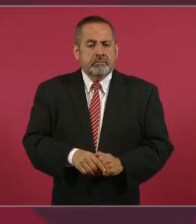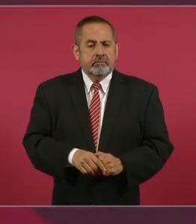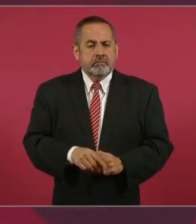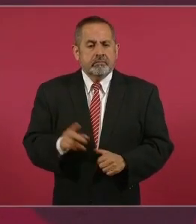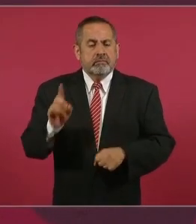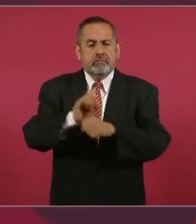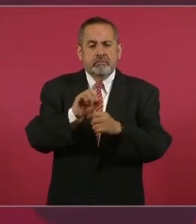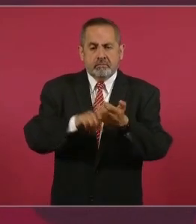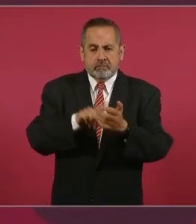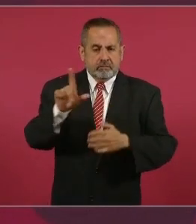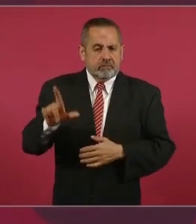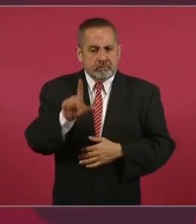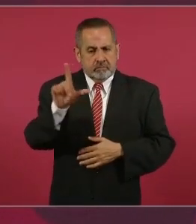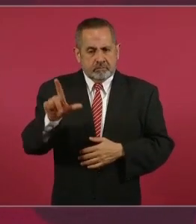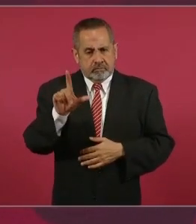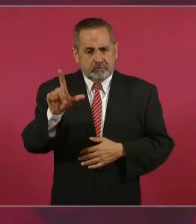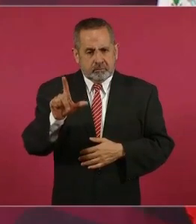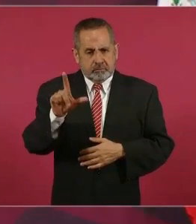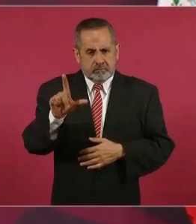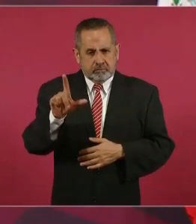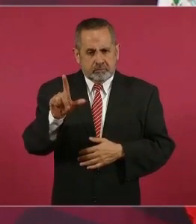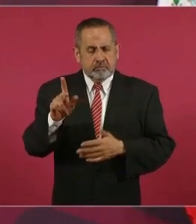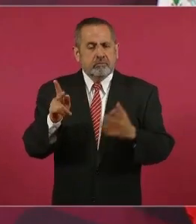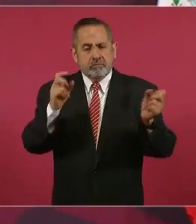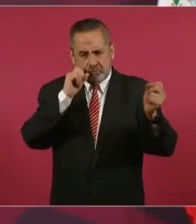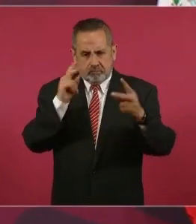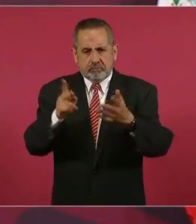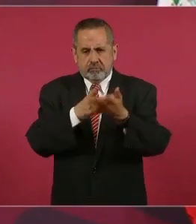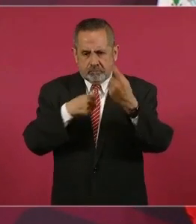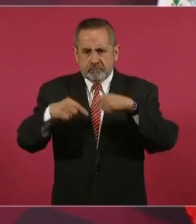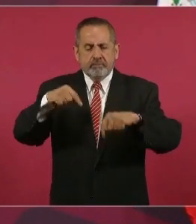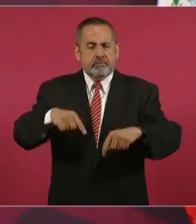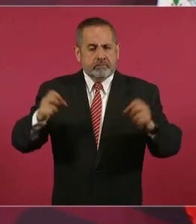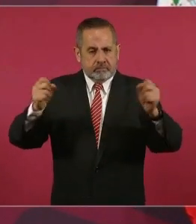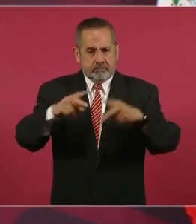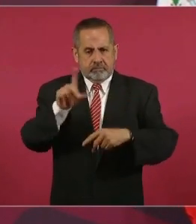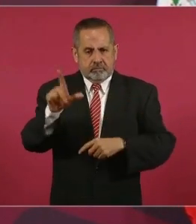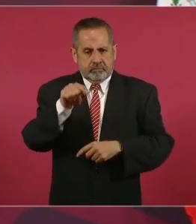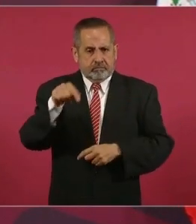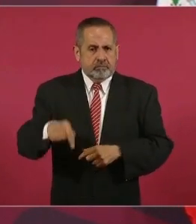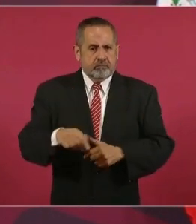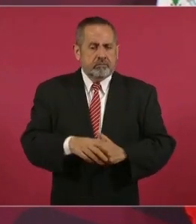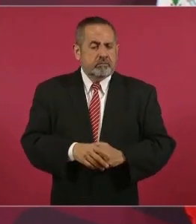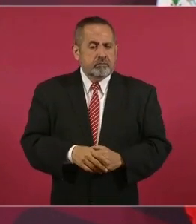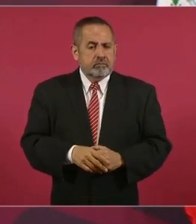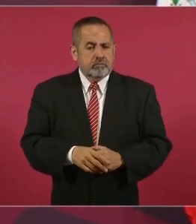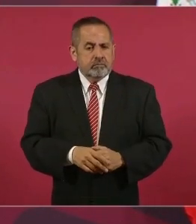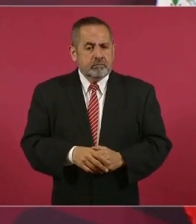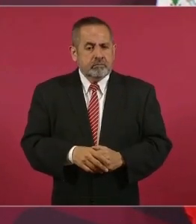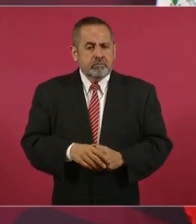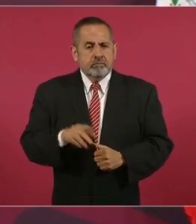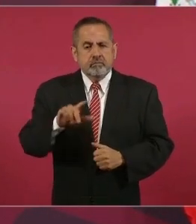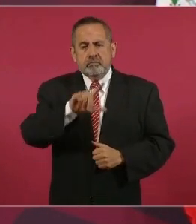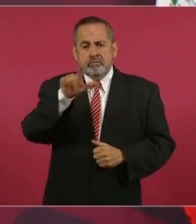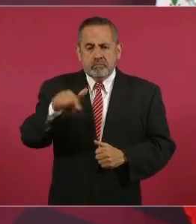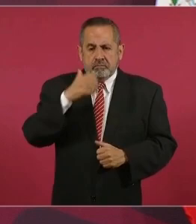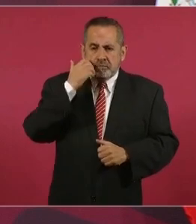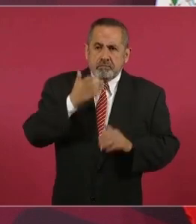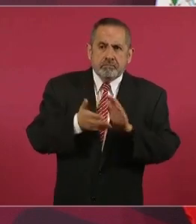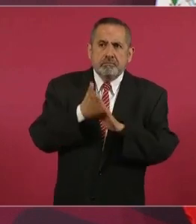el lunes. Nos volvemos a encontrar aquí y si quieren ir después a